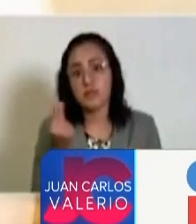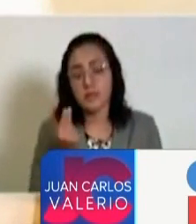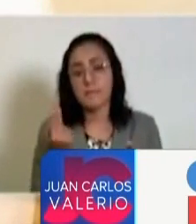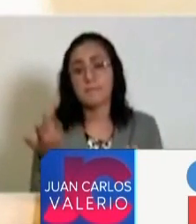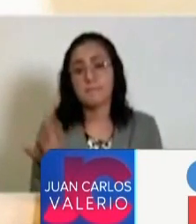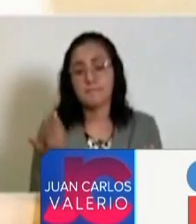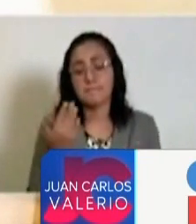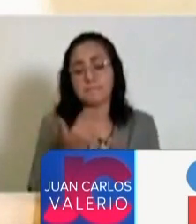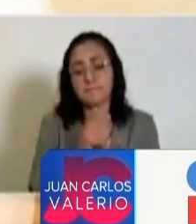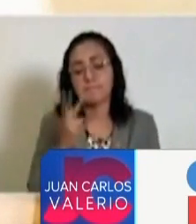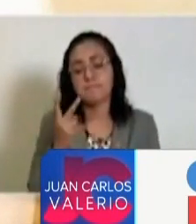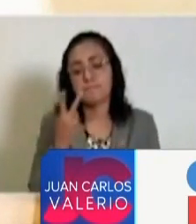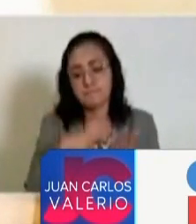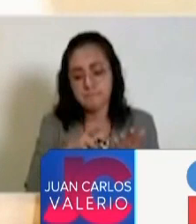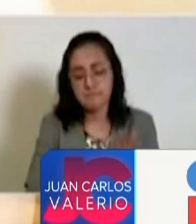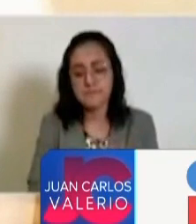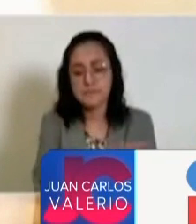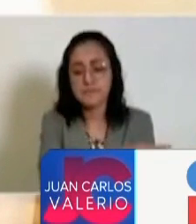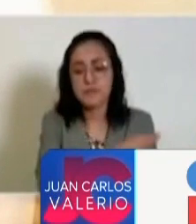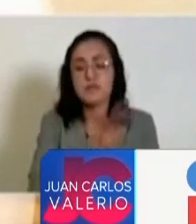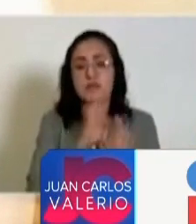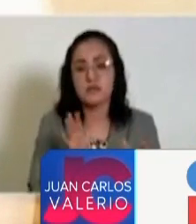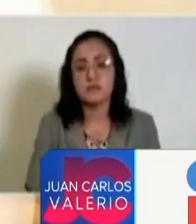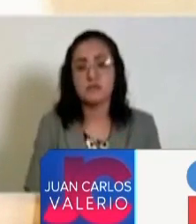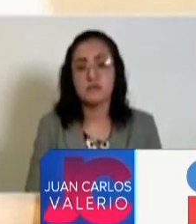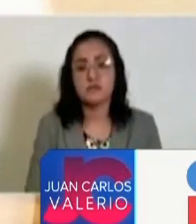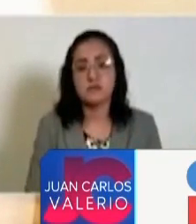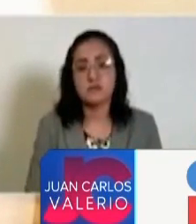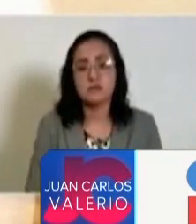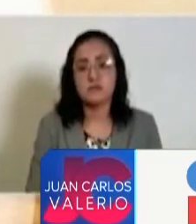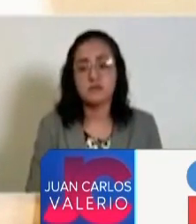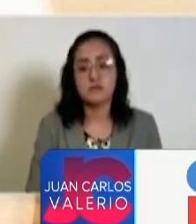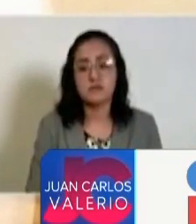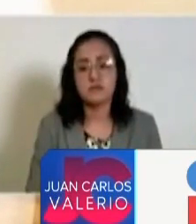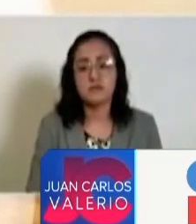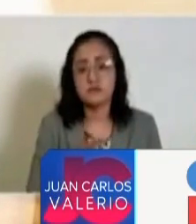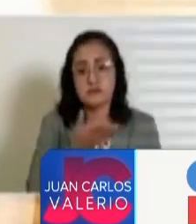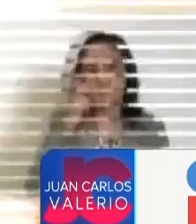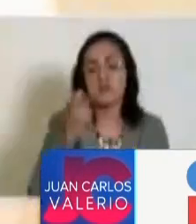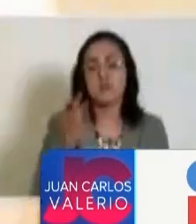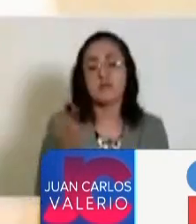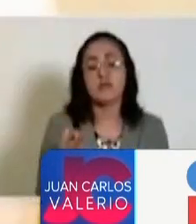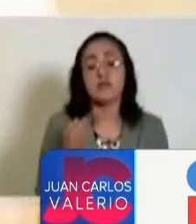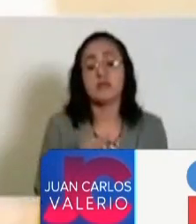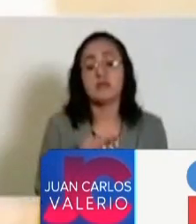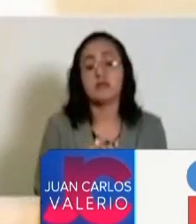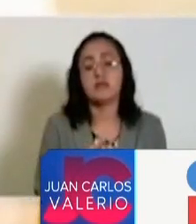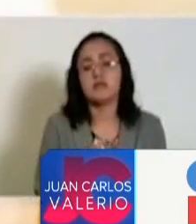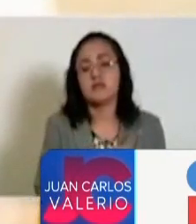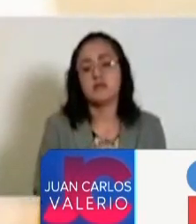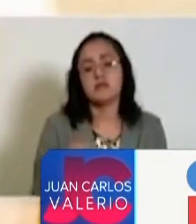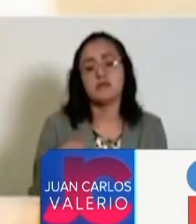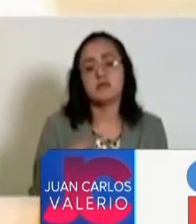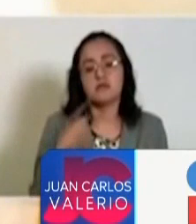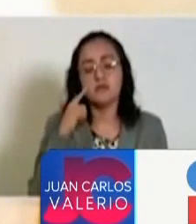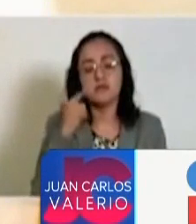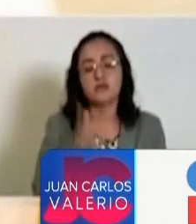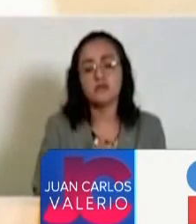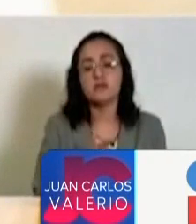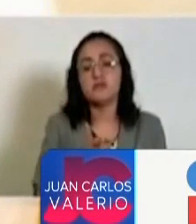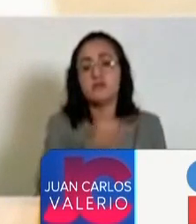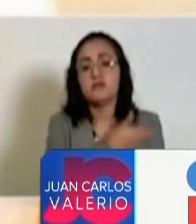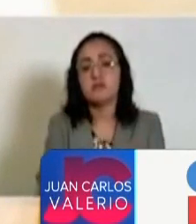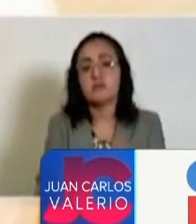necesaria revacunación de los que ya se vacunaron. No lo sabemos todavía. Debemos de encontrar